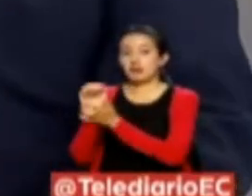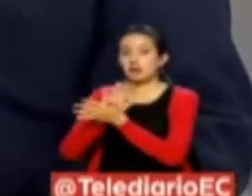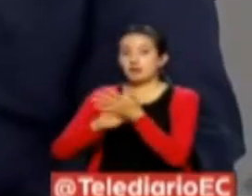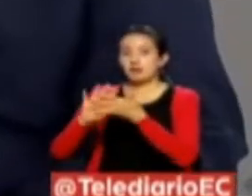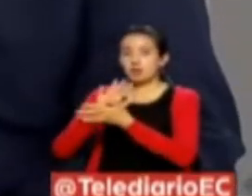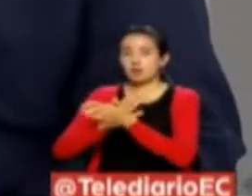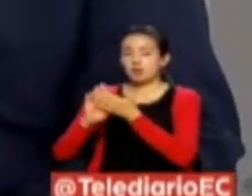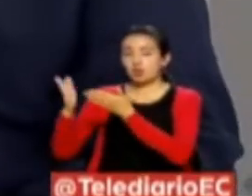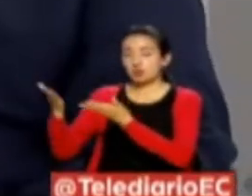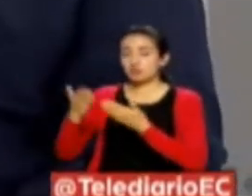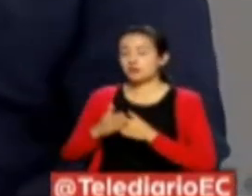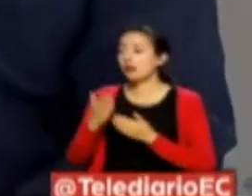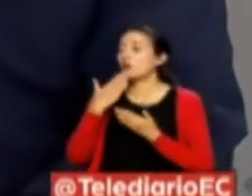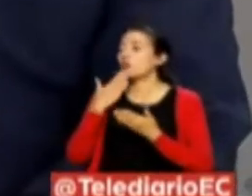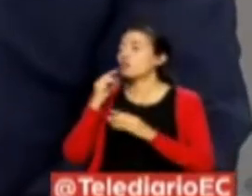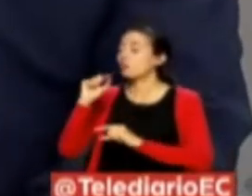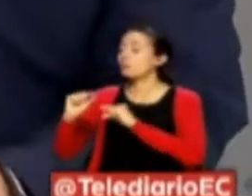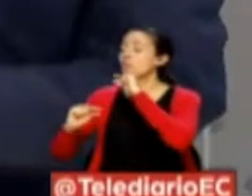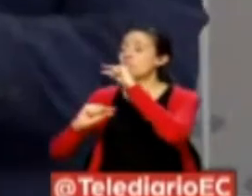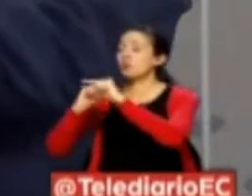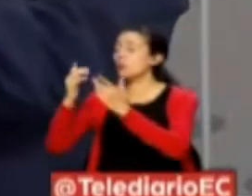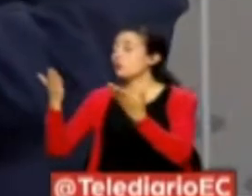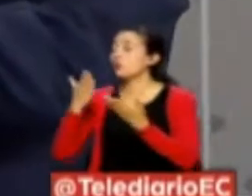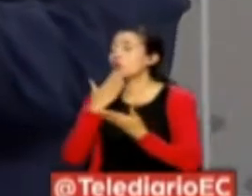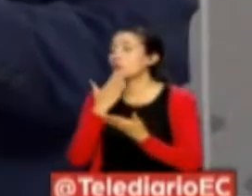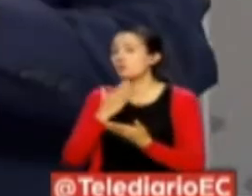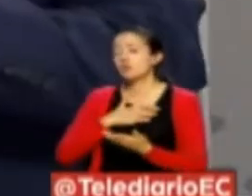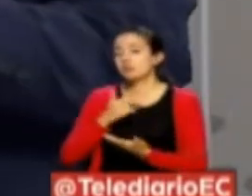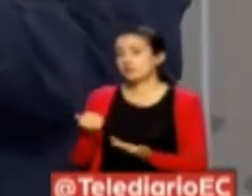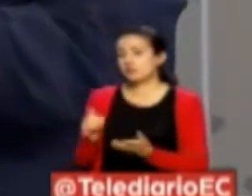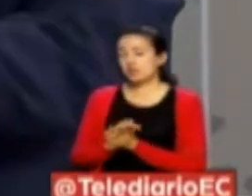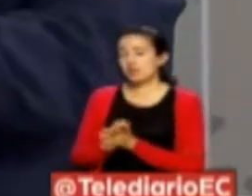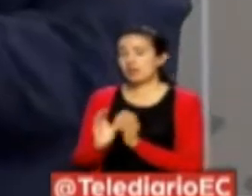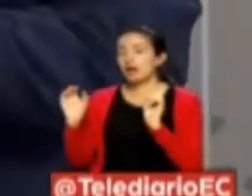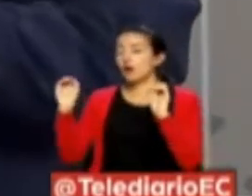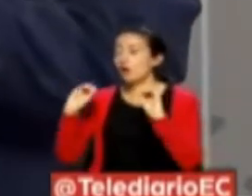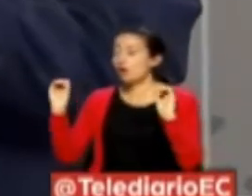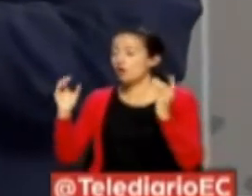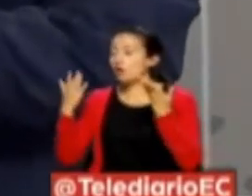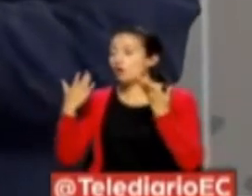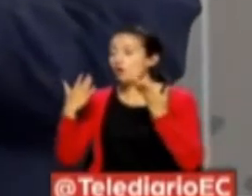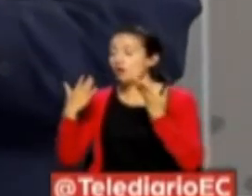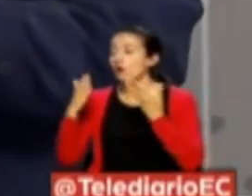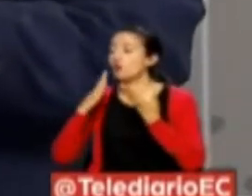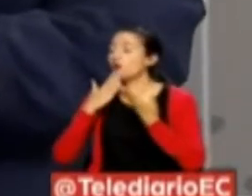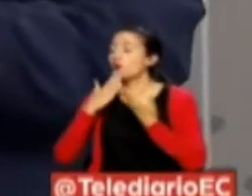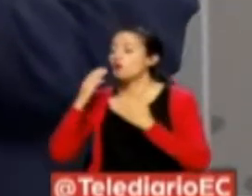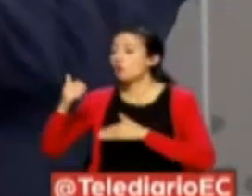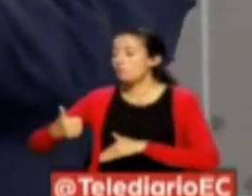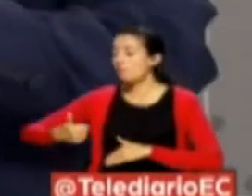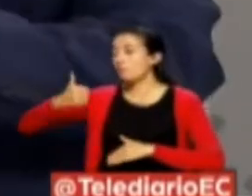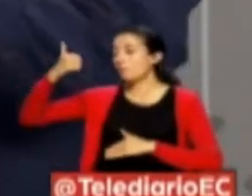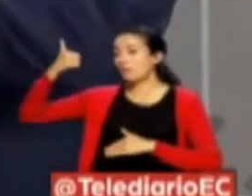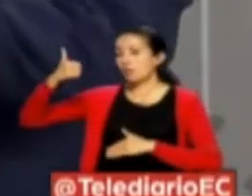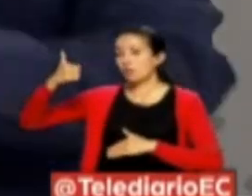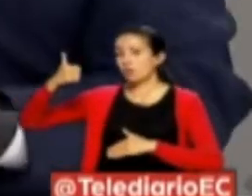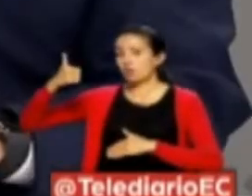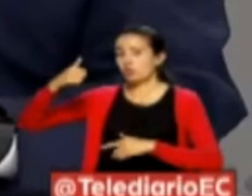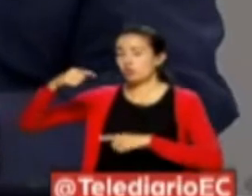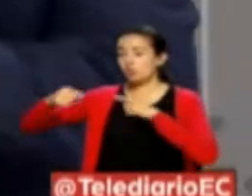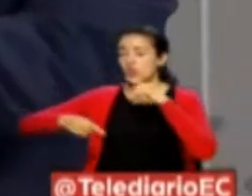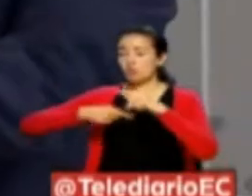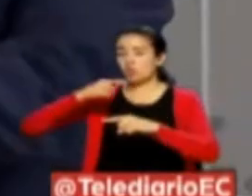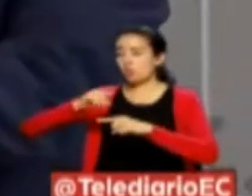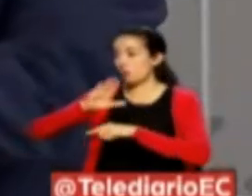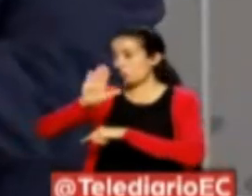de educación cómo avanza este proceso y en qué calidad en qué jerarquía dejará esto a